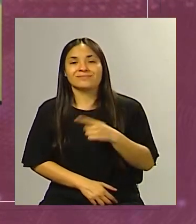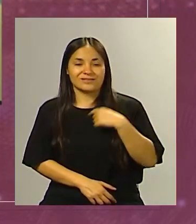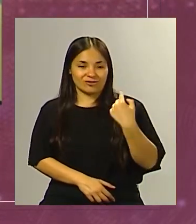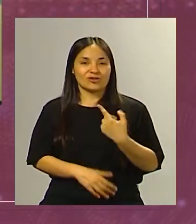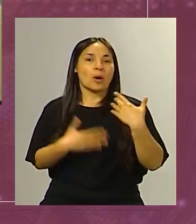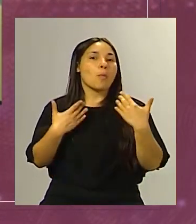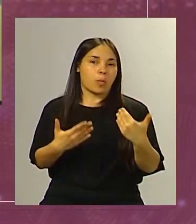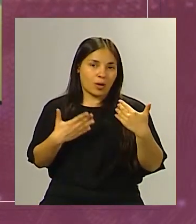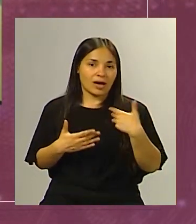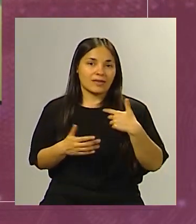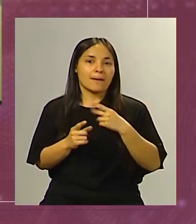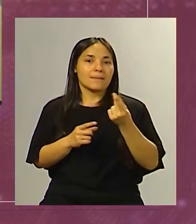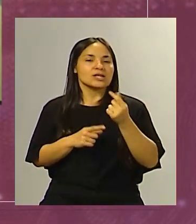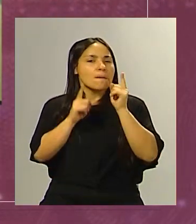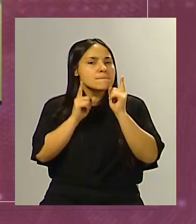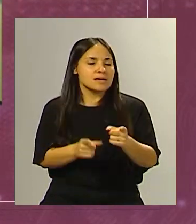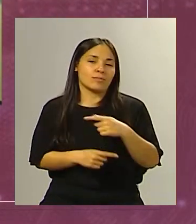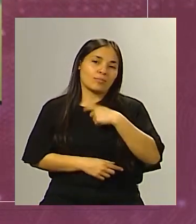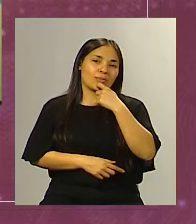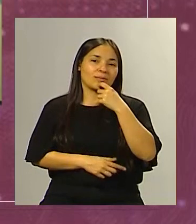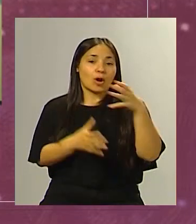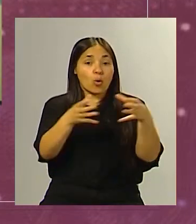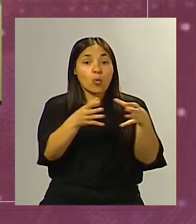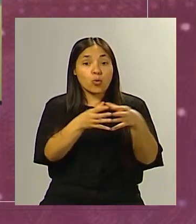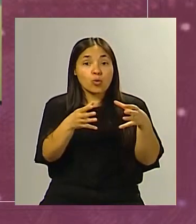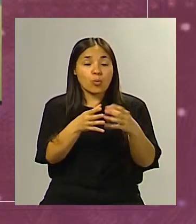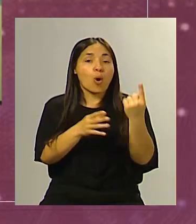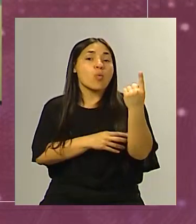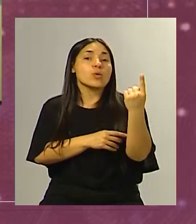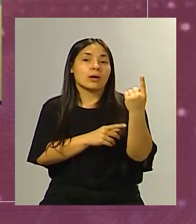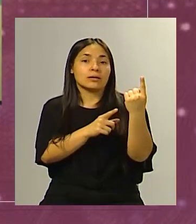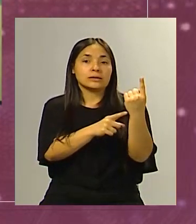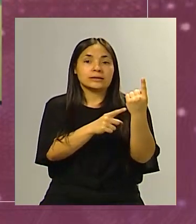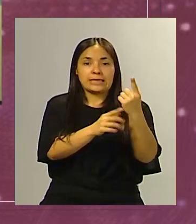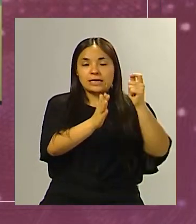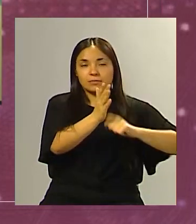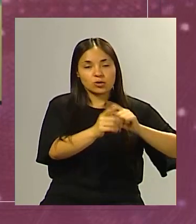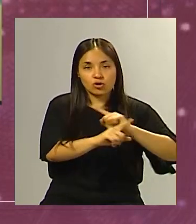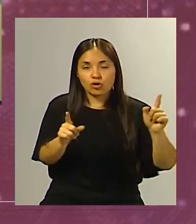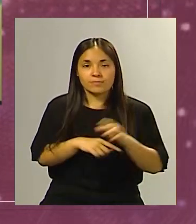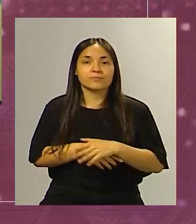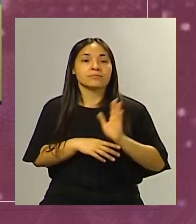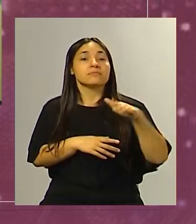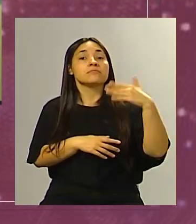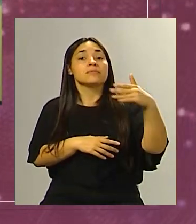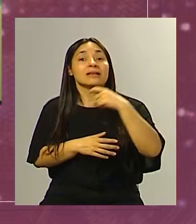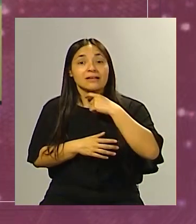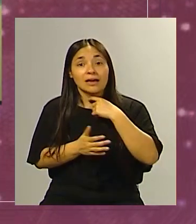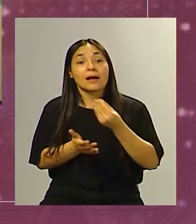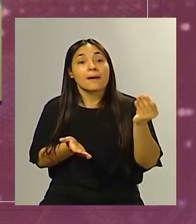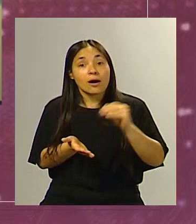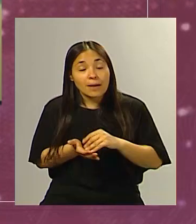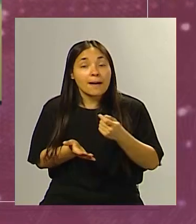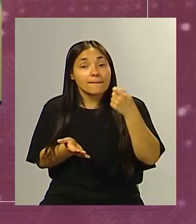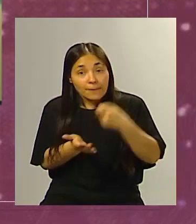ese pasajero puntual. Claro. Si hay alguien de ese grupo que no se haya inscripto y después quiera empezar a pagar,